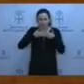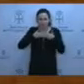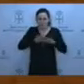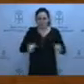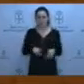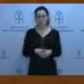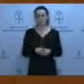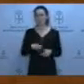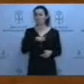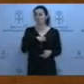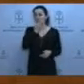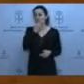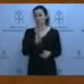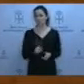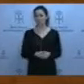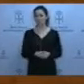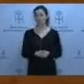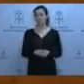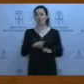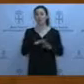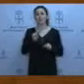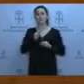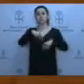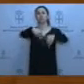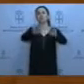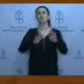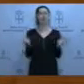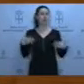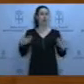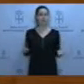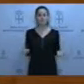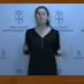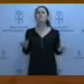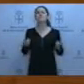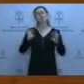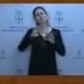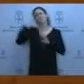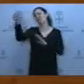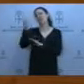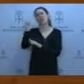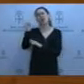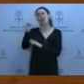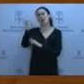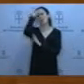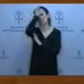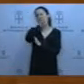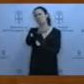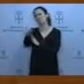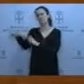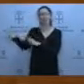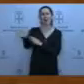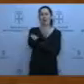Y eso no es mucha distancia ni mucha perspectiva. Hay más mundo, hay más opiniones,